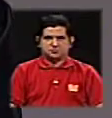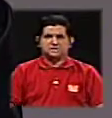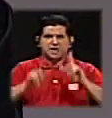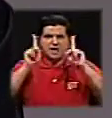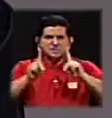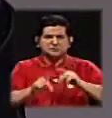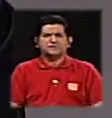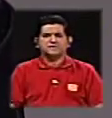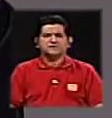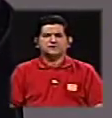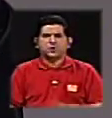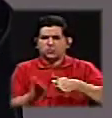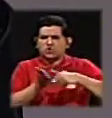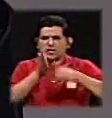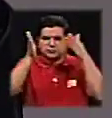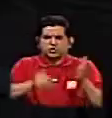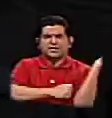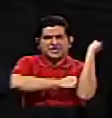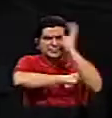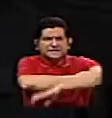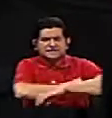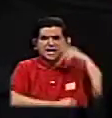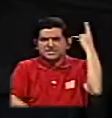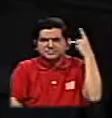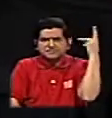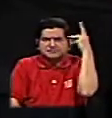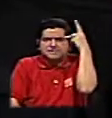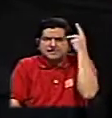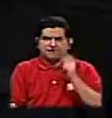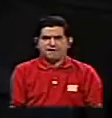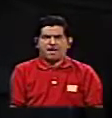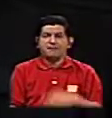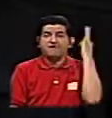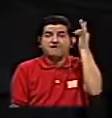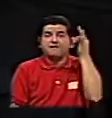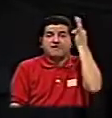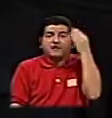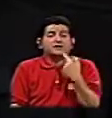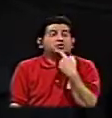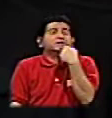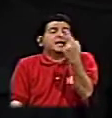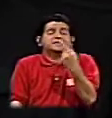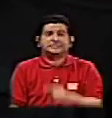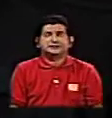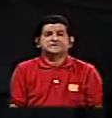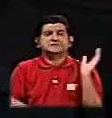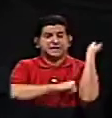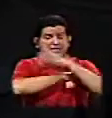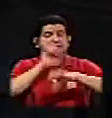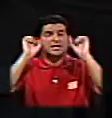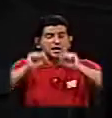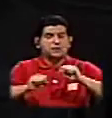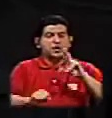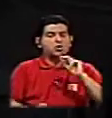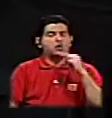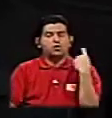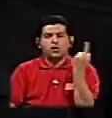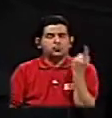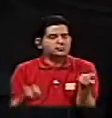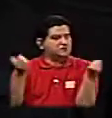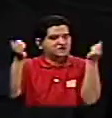electores castigan a los políticos, o por lo menos la teoría asume que pueden castigarlos, no siempre ocurre,